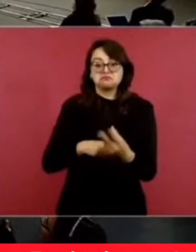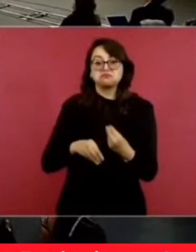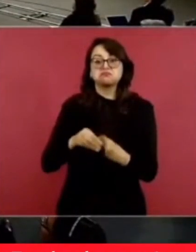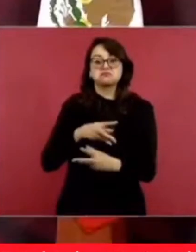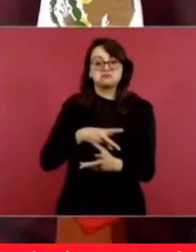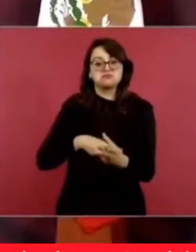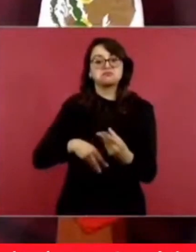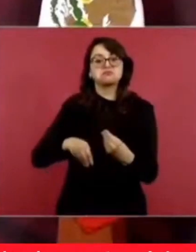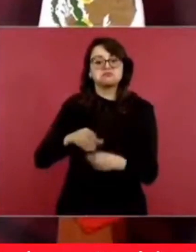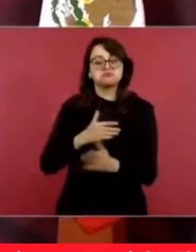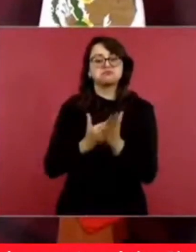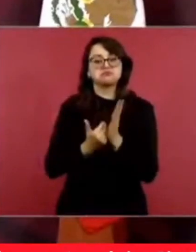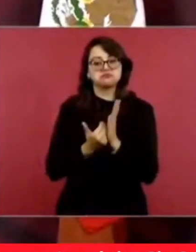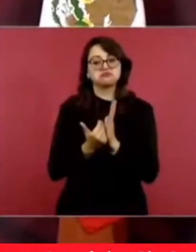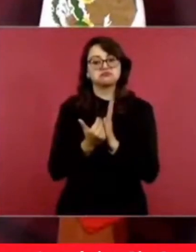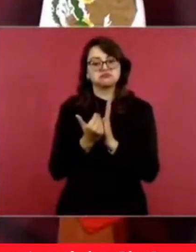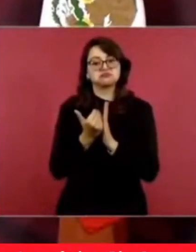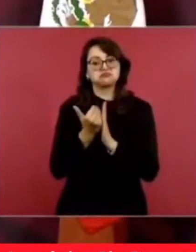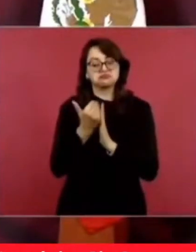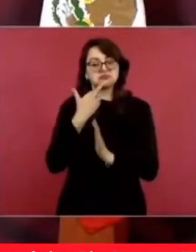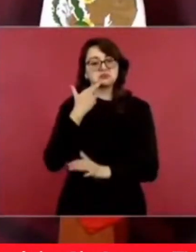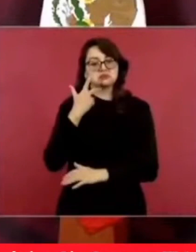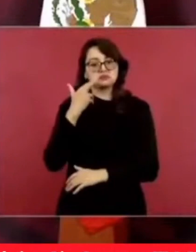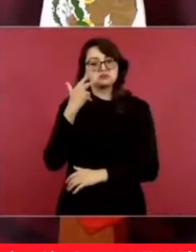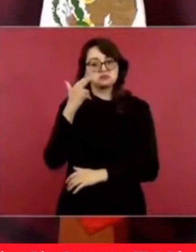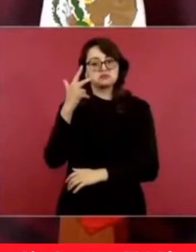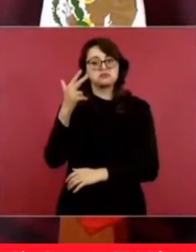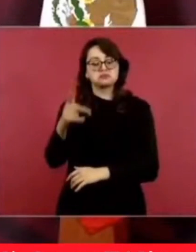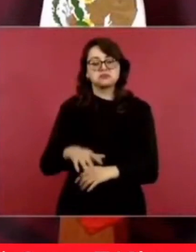sigue creciendo.